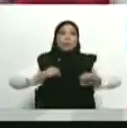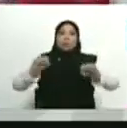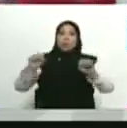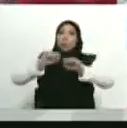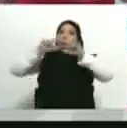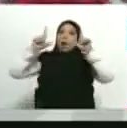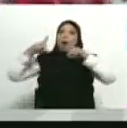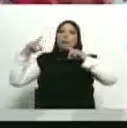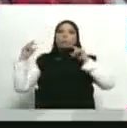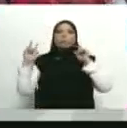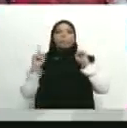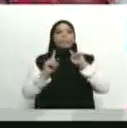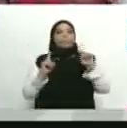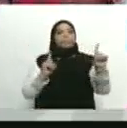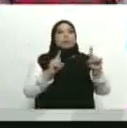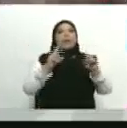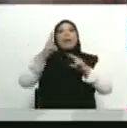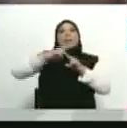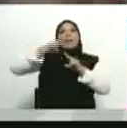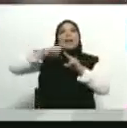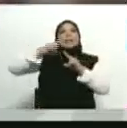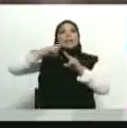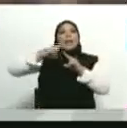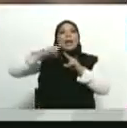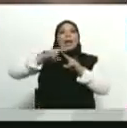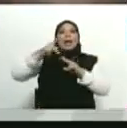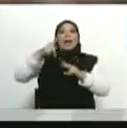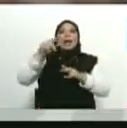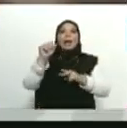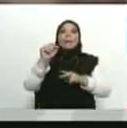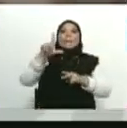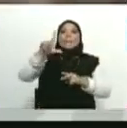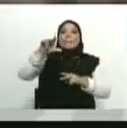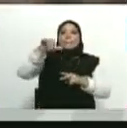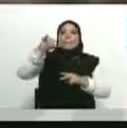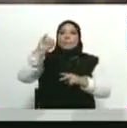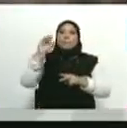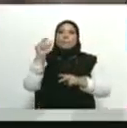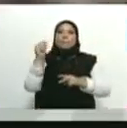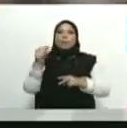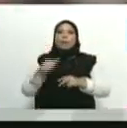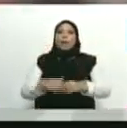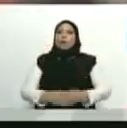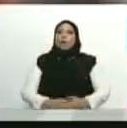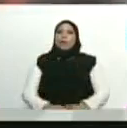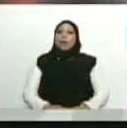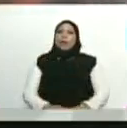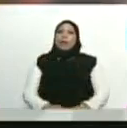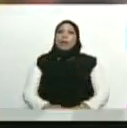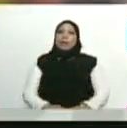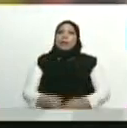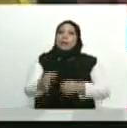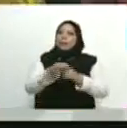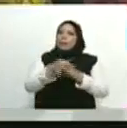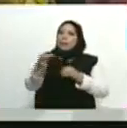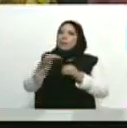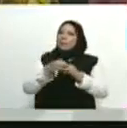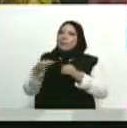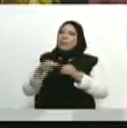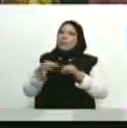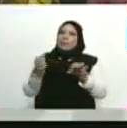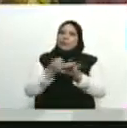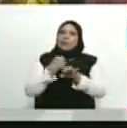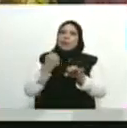el Táchira, la gente de Palmira. Allá tu pueblo, Alfred Nazaret, en el municipio Guásimo.